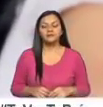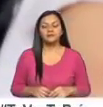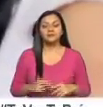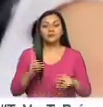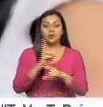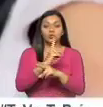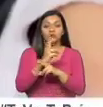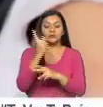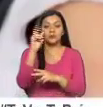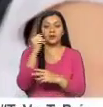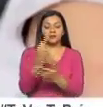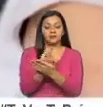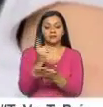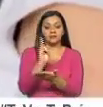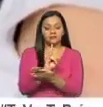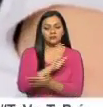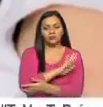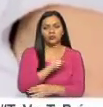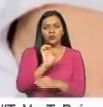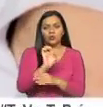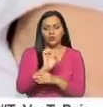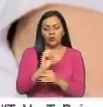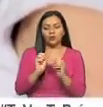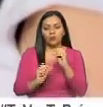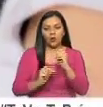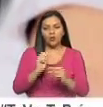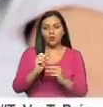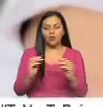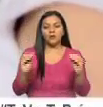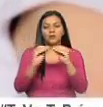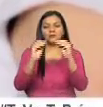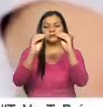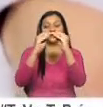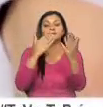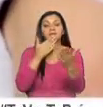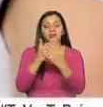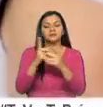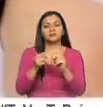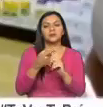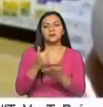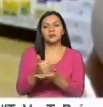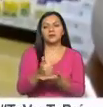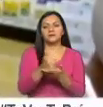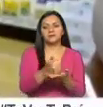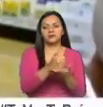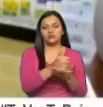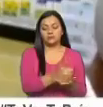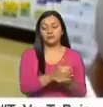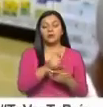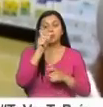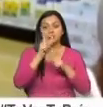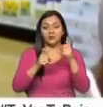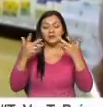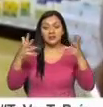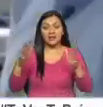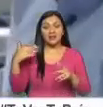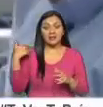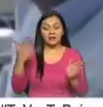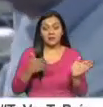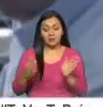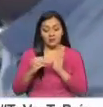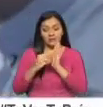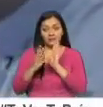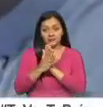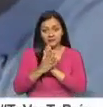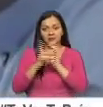uso de dinero electrónico en Ecuador crece cada día gracias a los beneficios que brinda. Los usuarios de este sistema